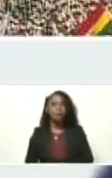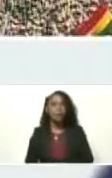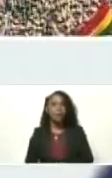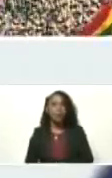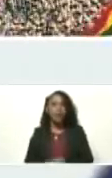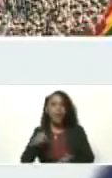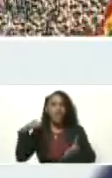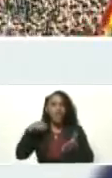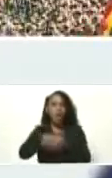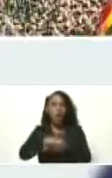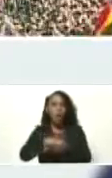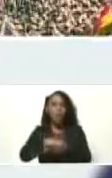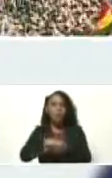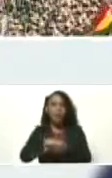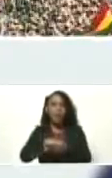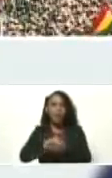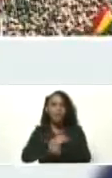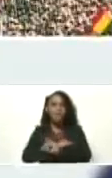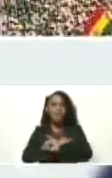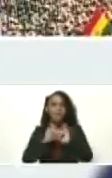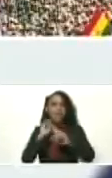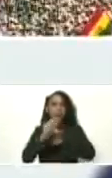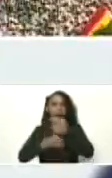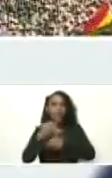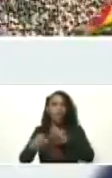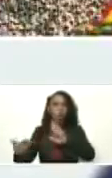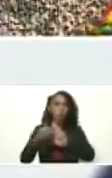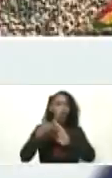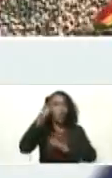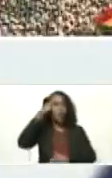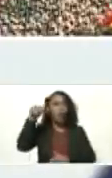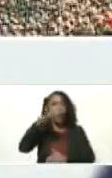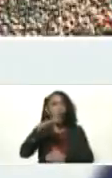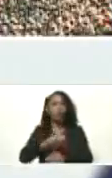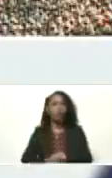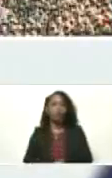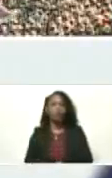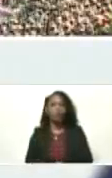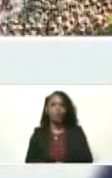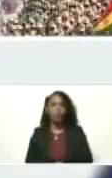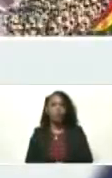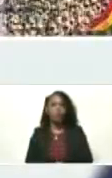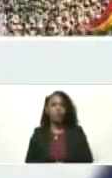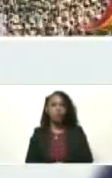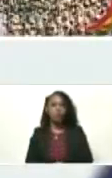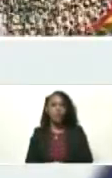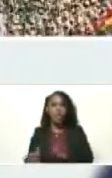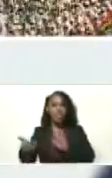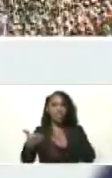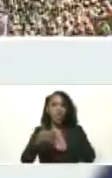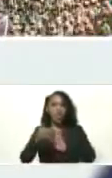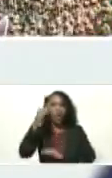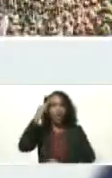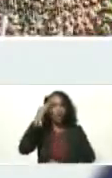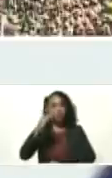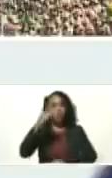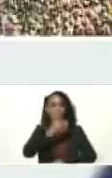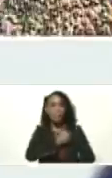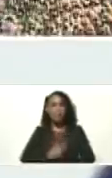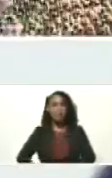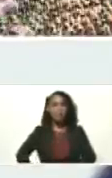del golpe consumado contra nuestro pueblo y contra el comandante